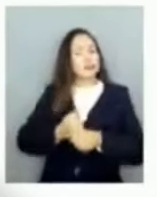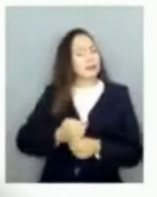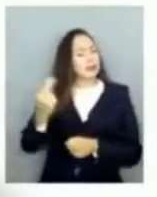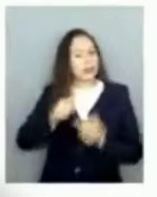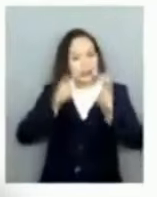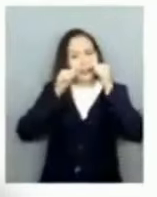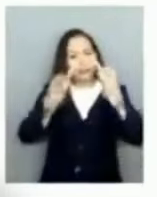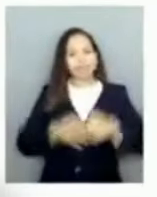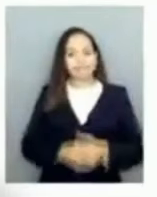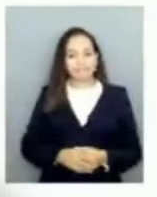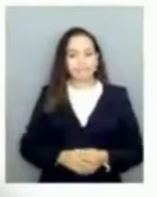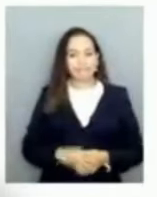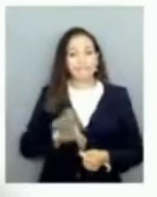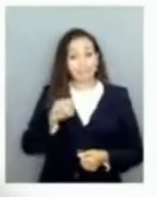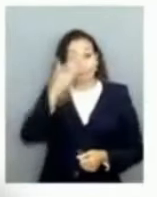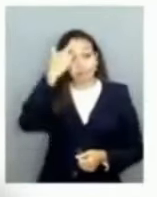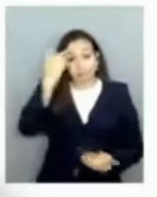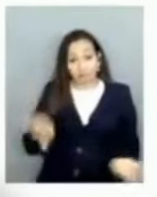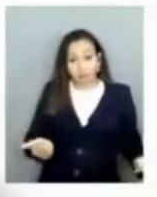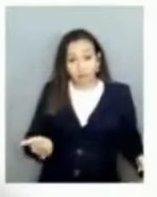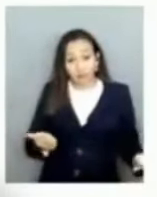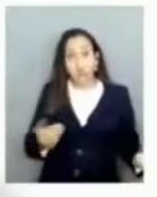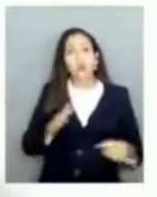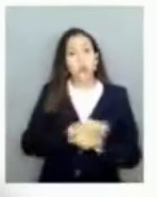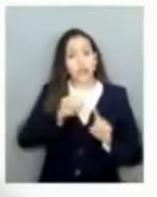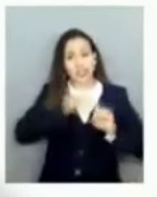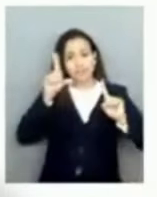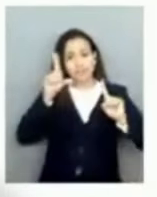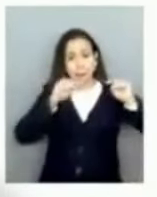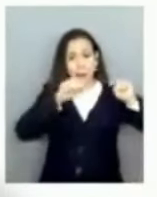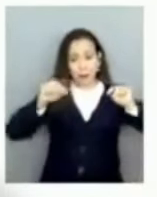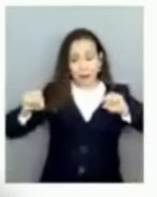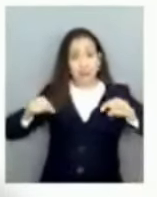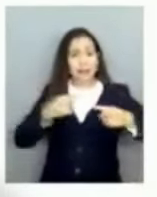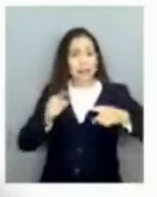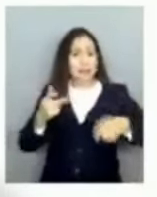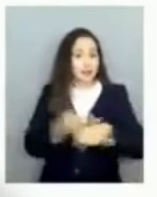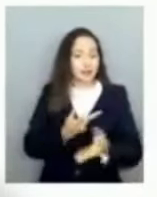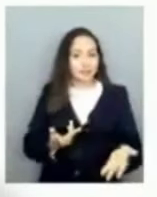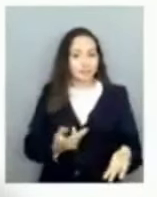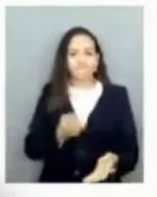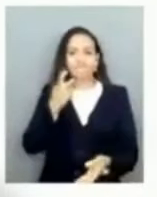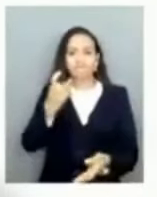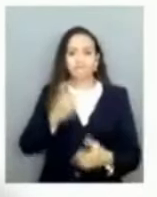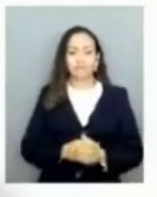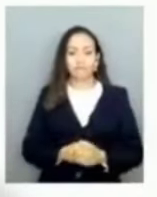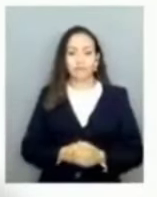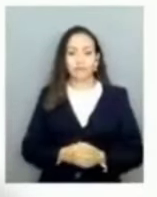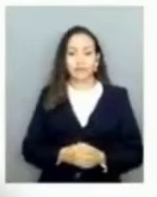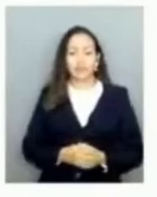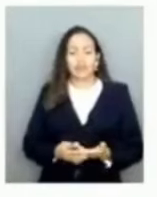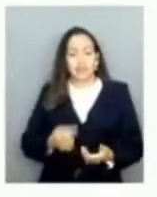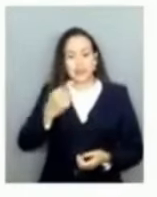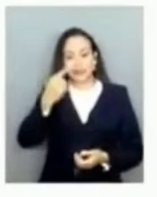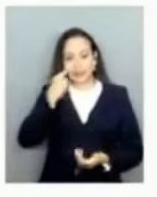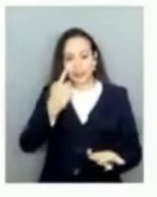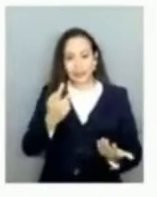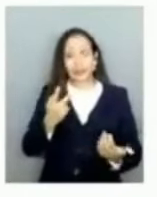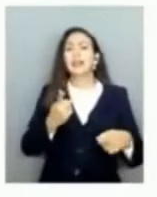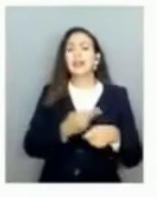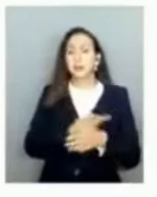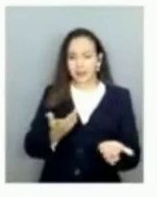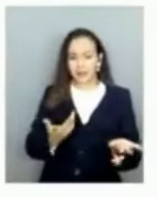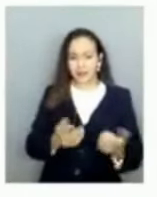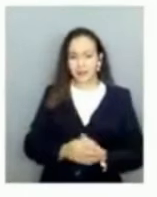y que cada día se acrecenta más justamente por eso lo lo peor que podríamos hacer